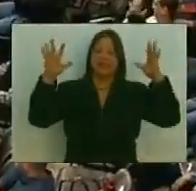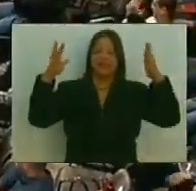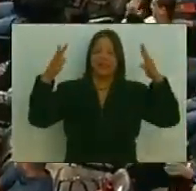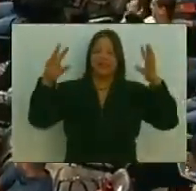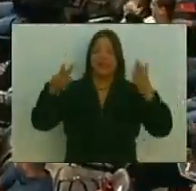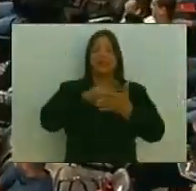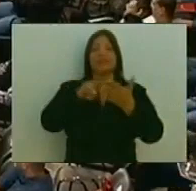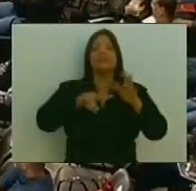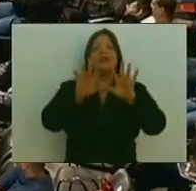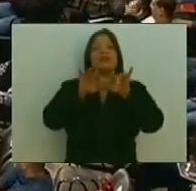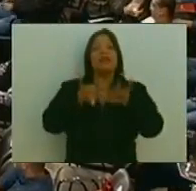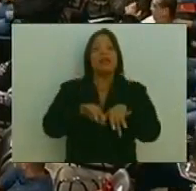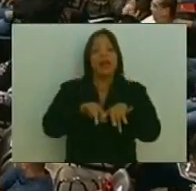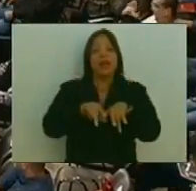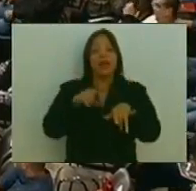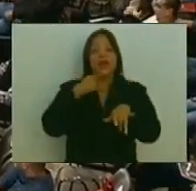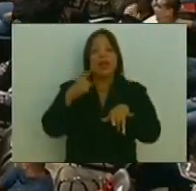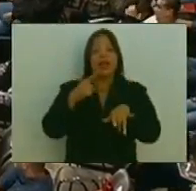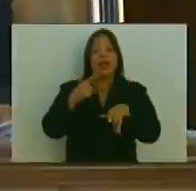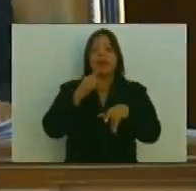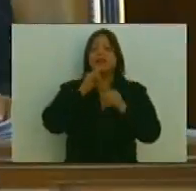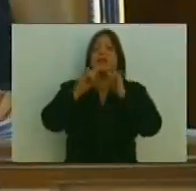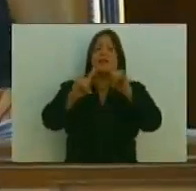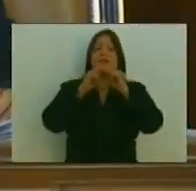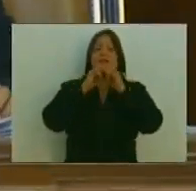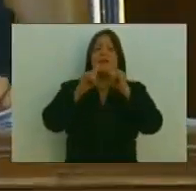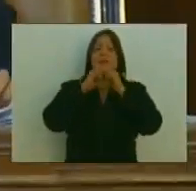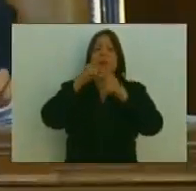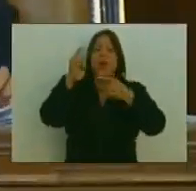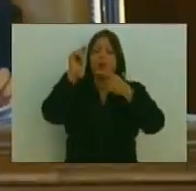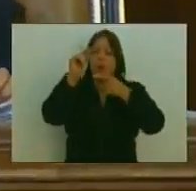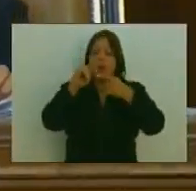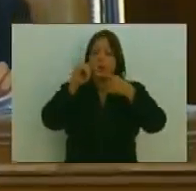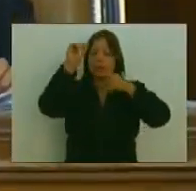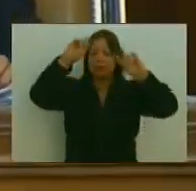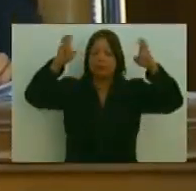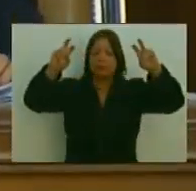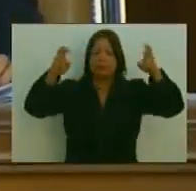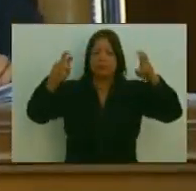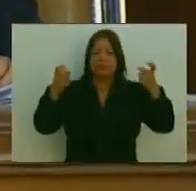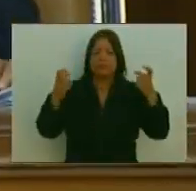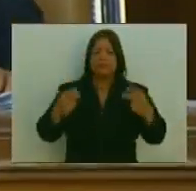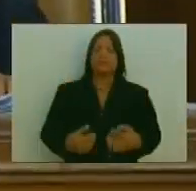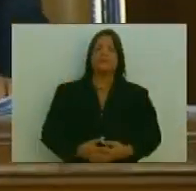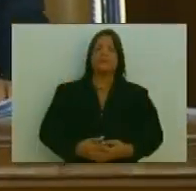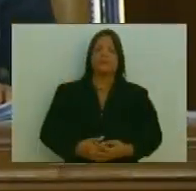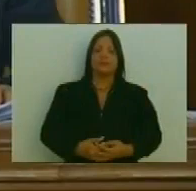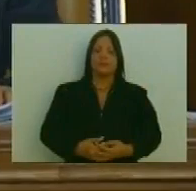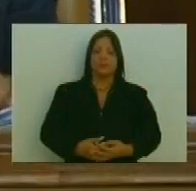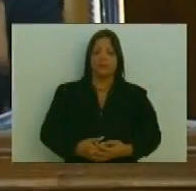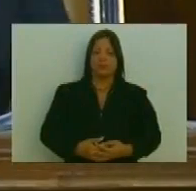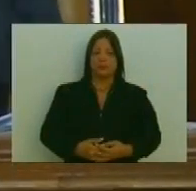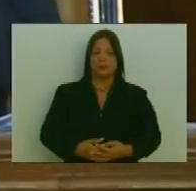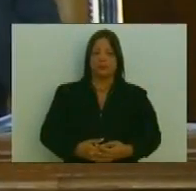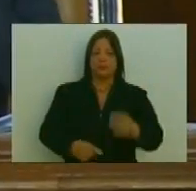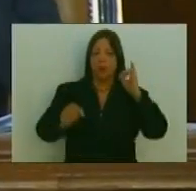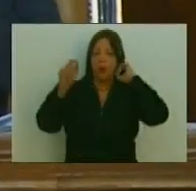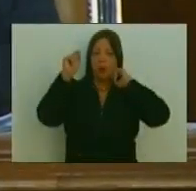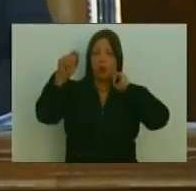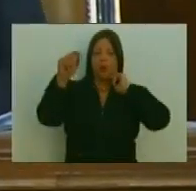Ciudadano secretario, sírvase informar el siguiente punto del orden del día. Punto número